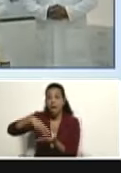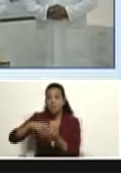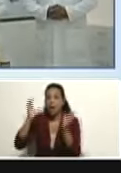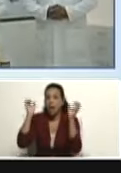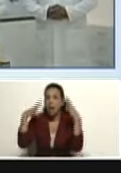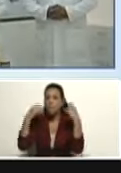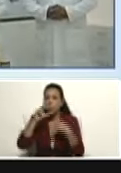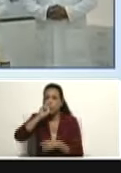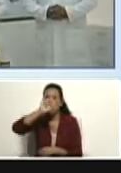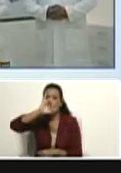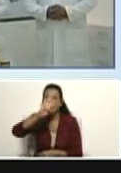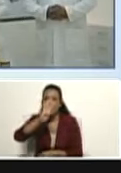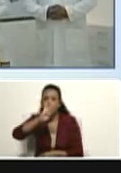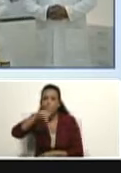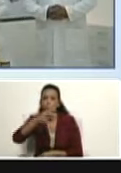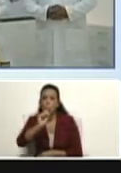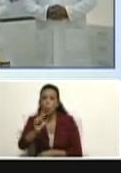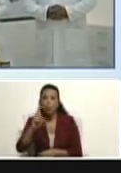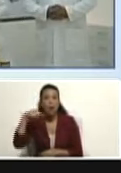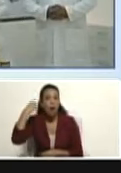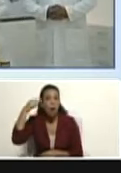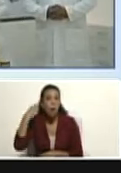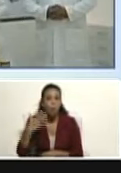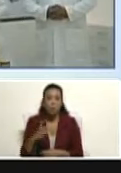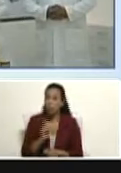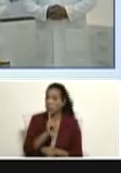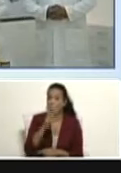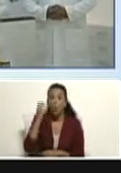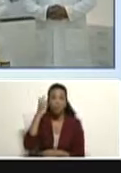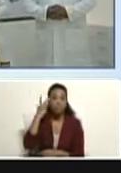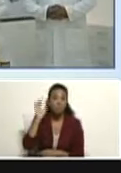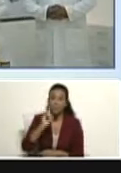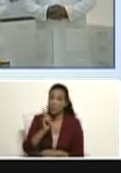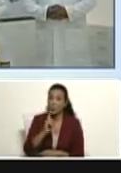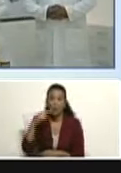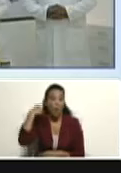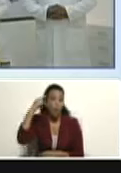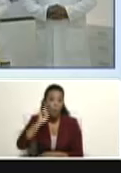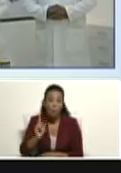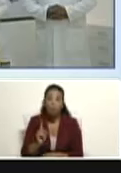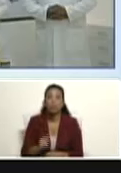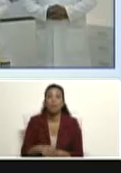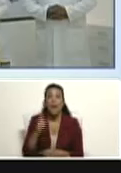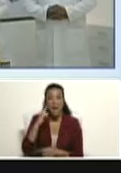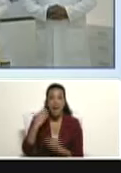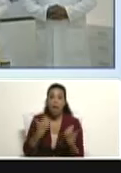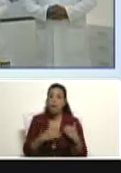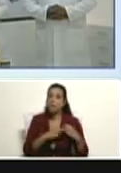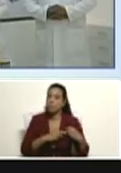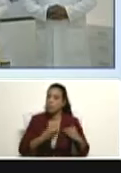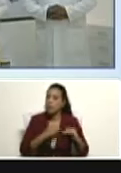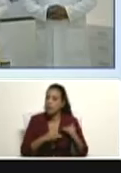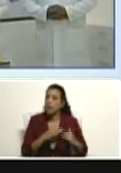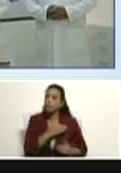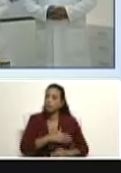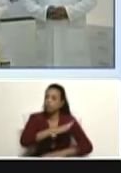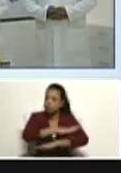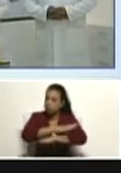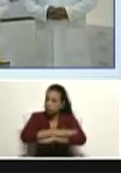Brujo. Loco. No, un ejemplo de ética, de